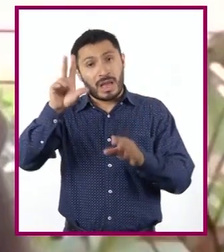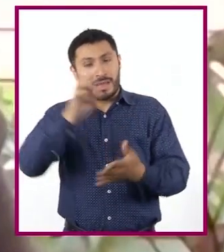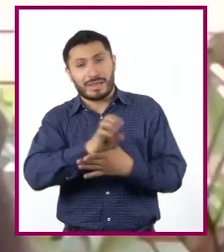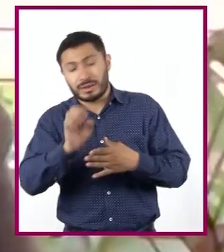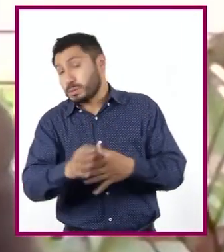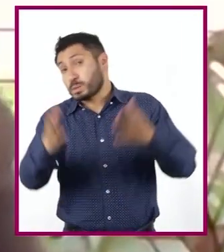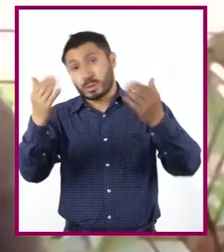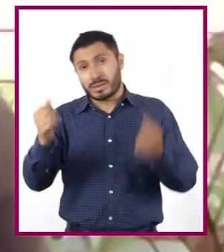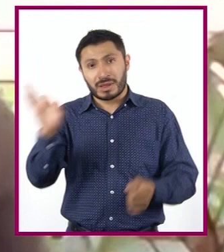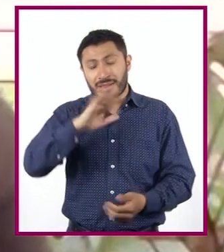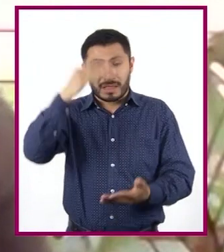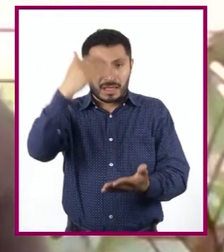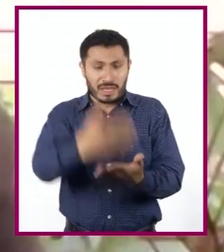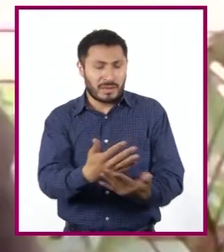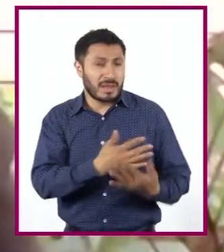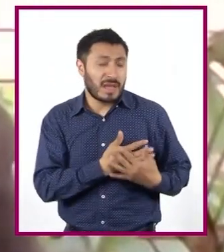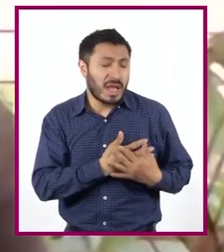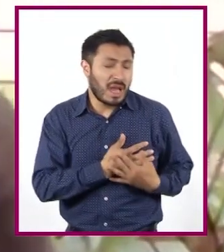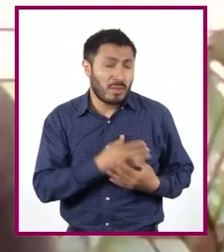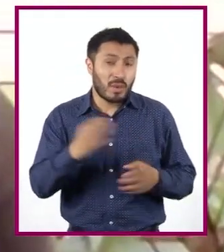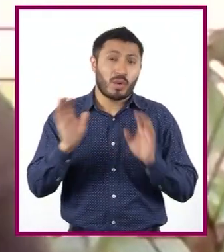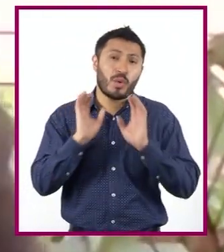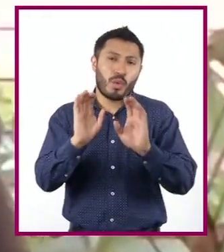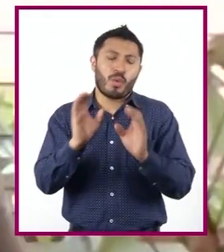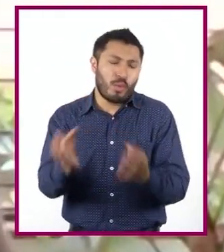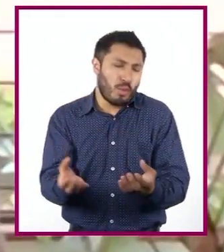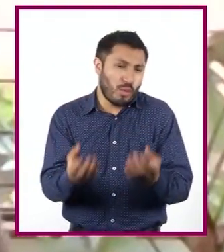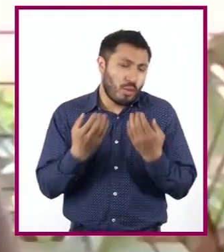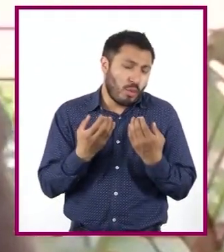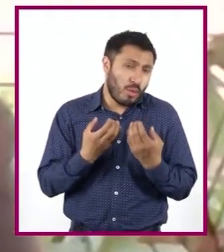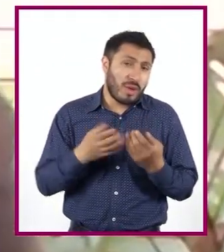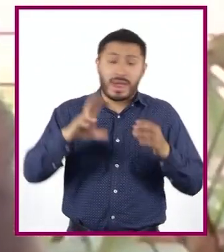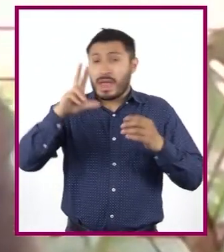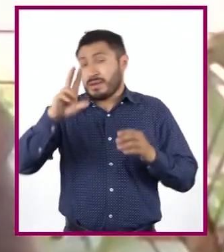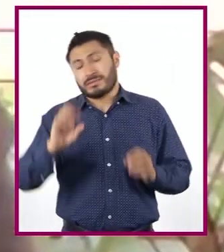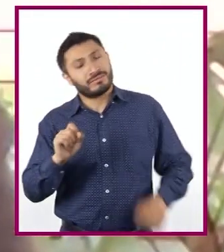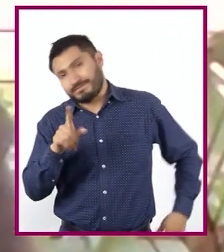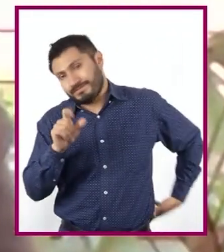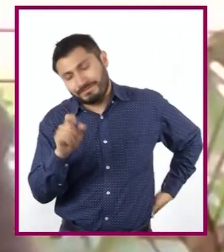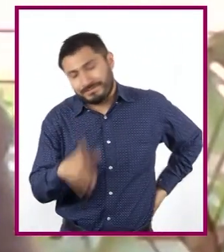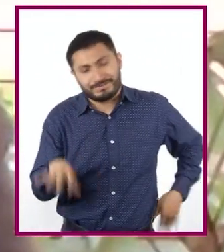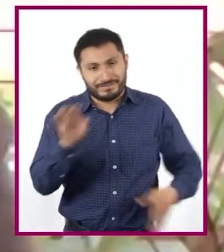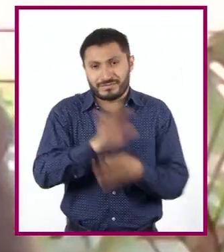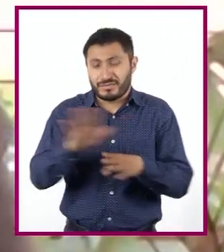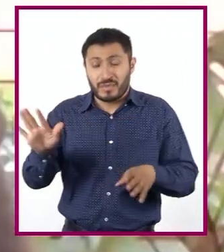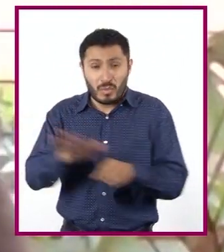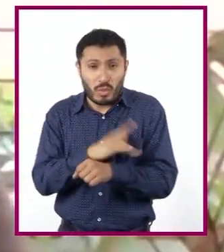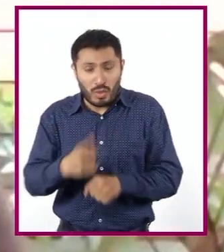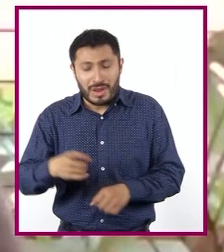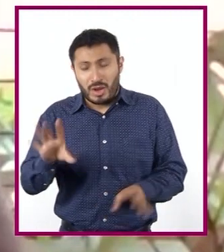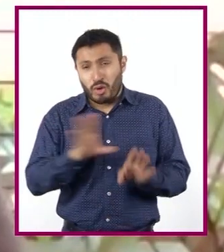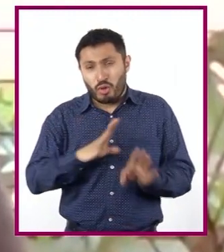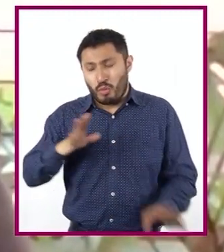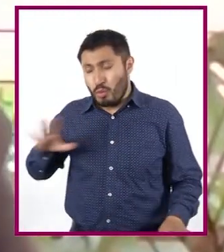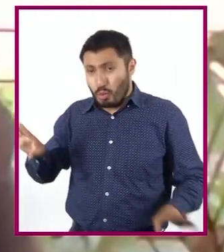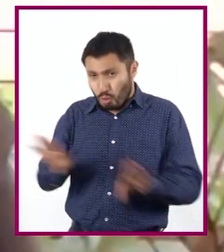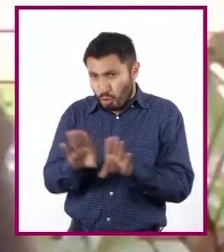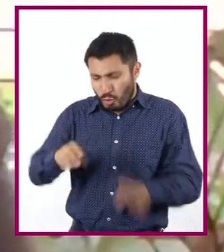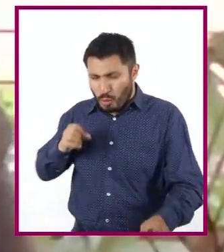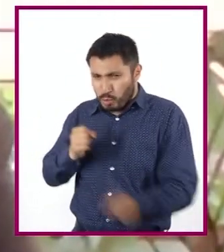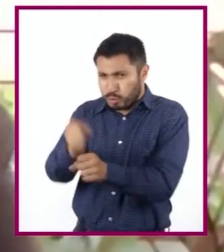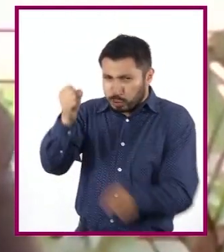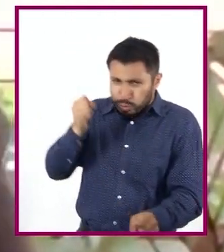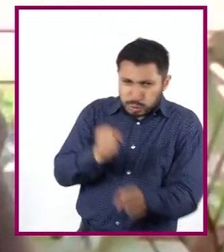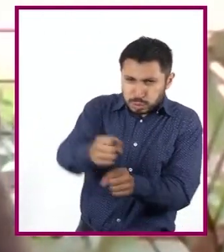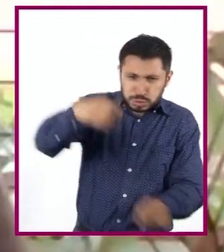lector. Isaí, bienvenido. Muchas gracias, Paula. Cuéntanos, ¿cómo era para ti la